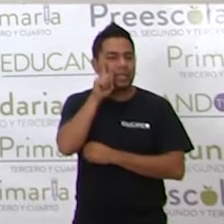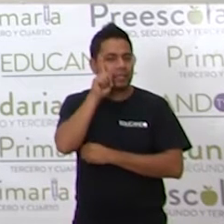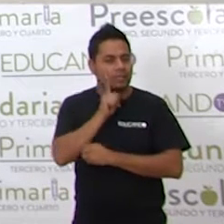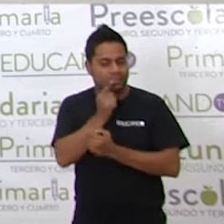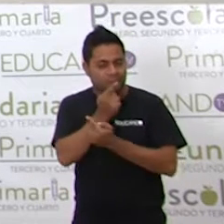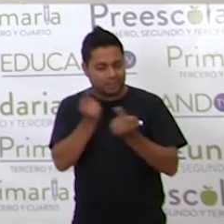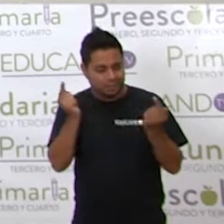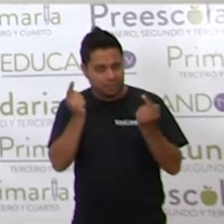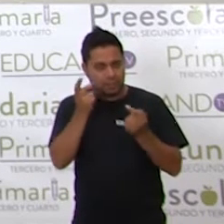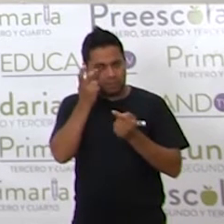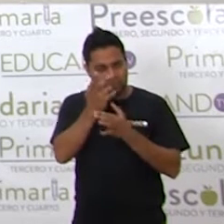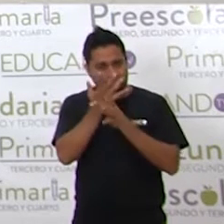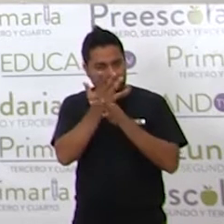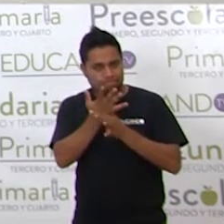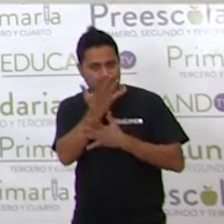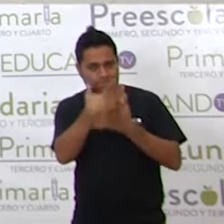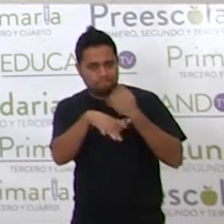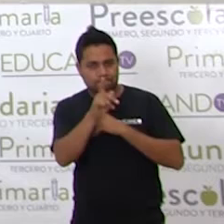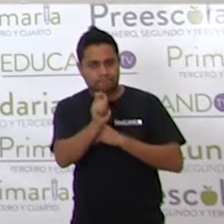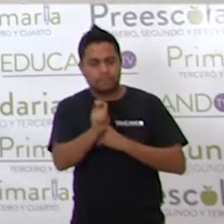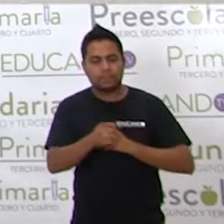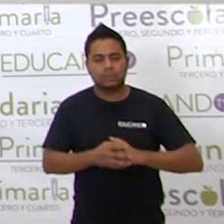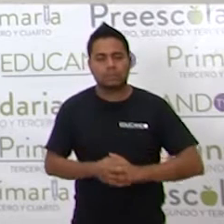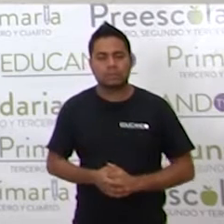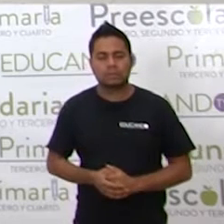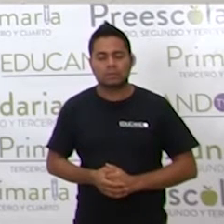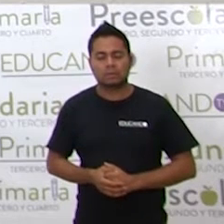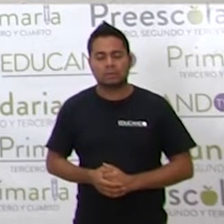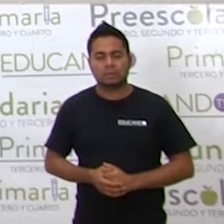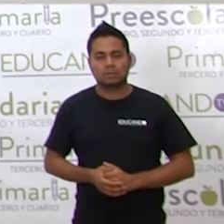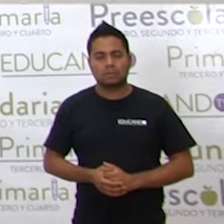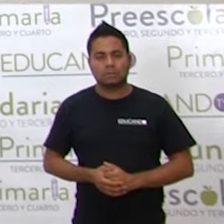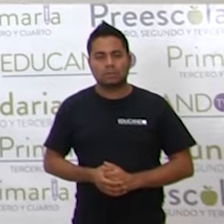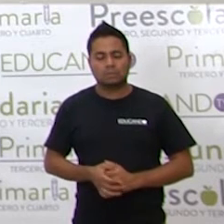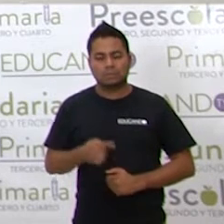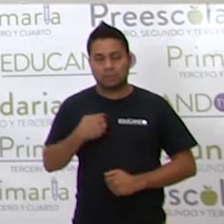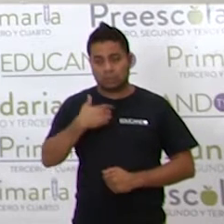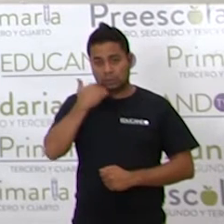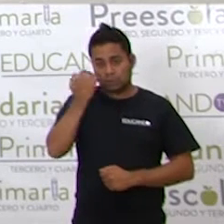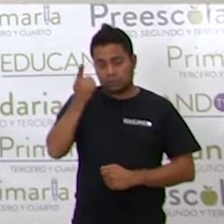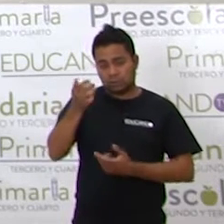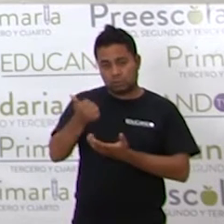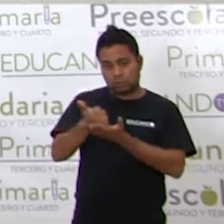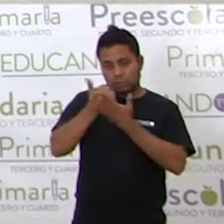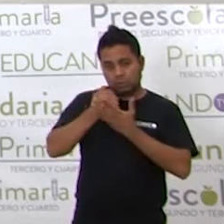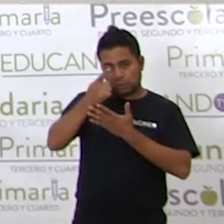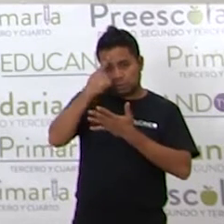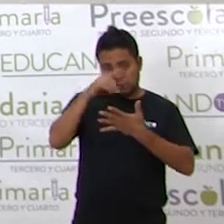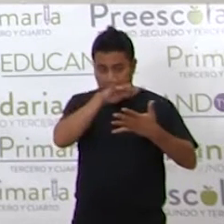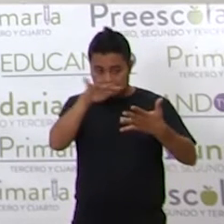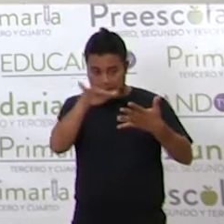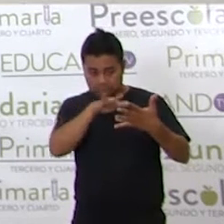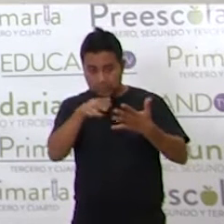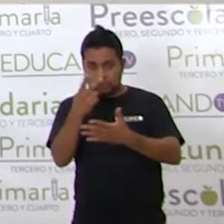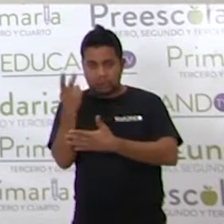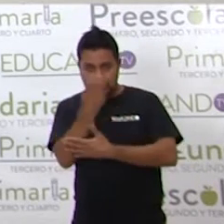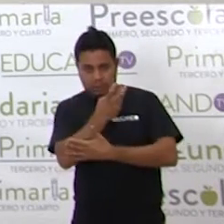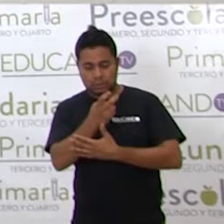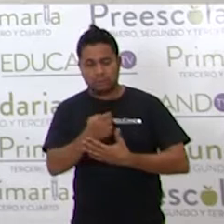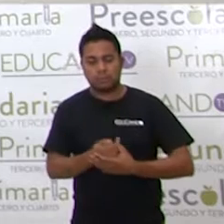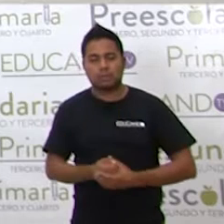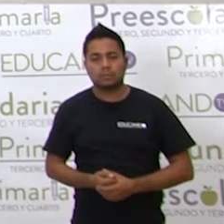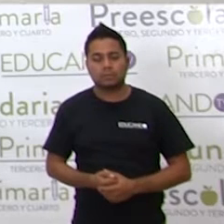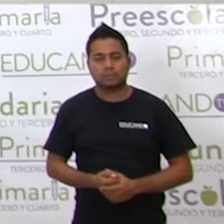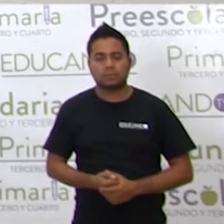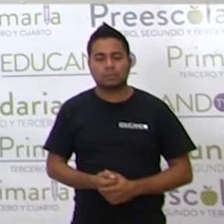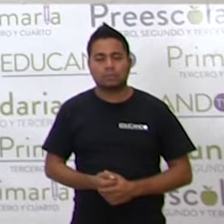Dice esta información. Te pido que me ayudes a leer esta información.